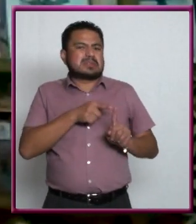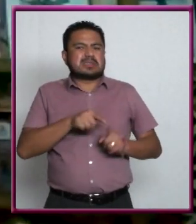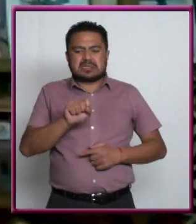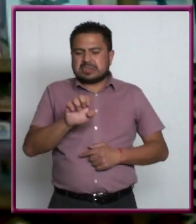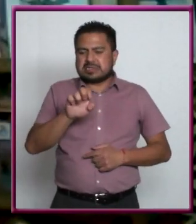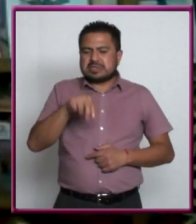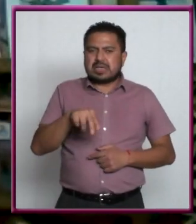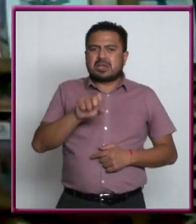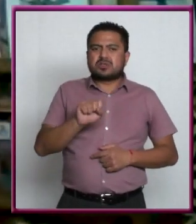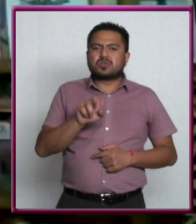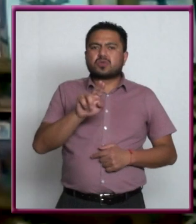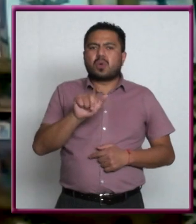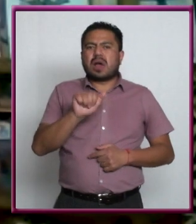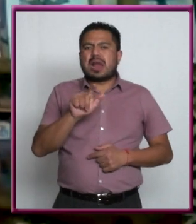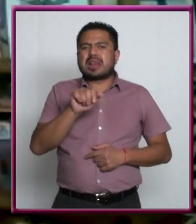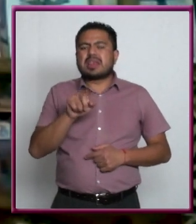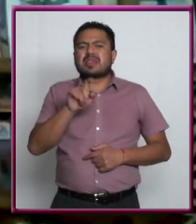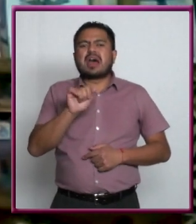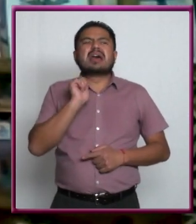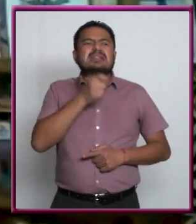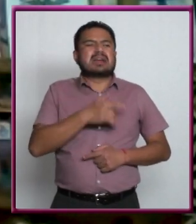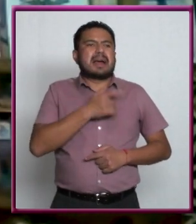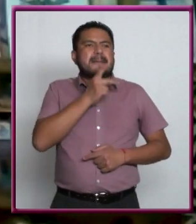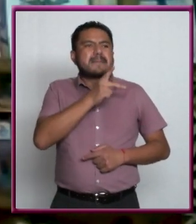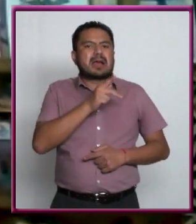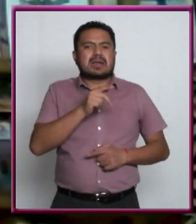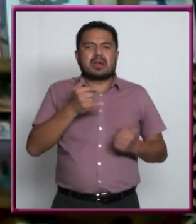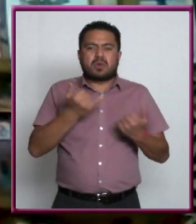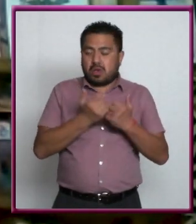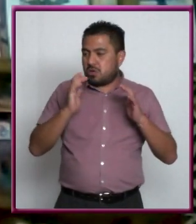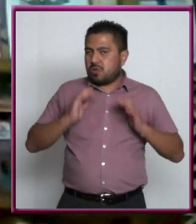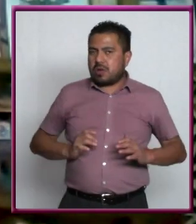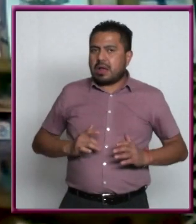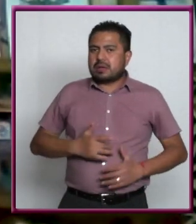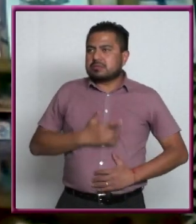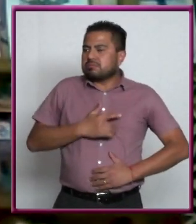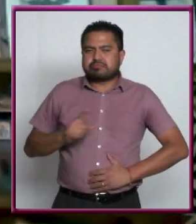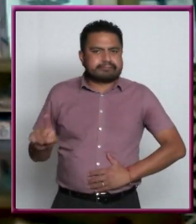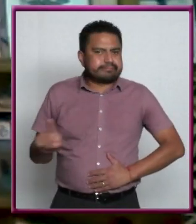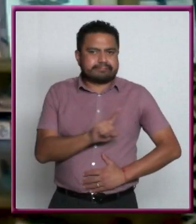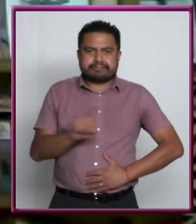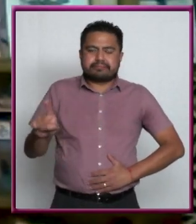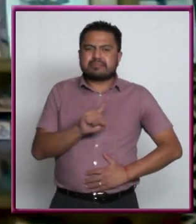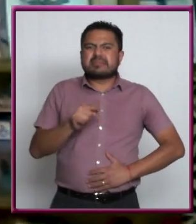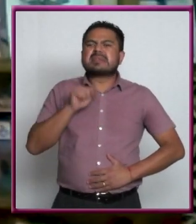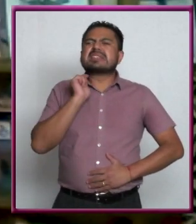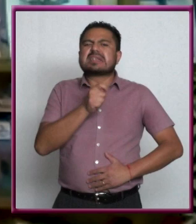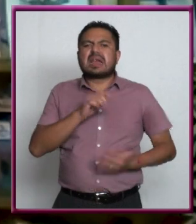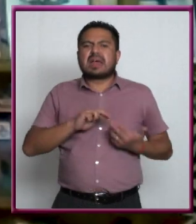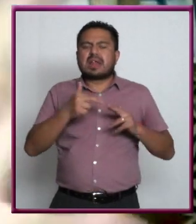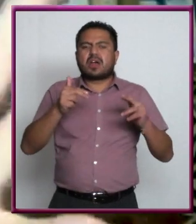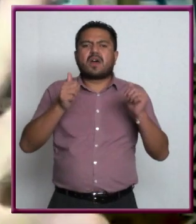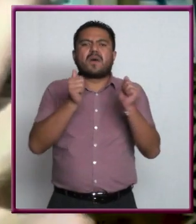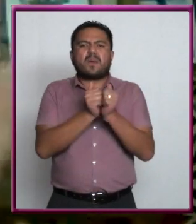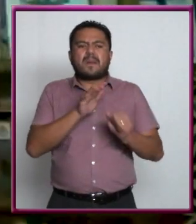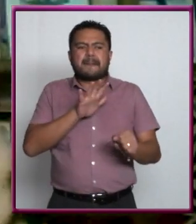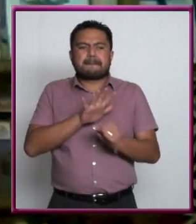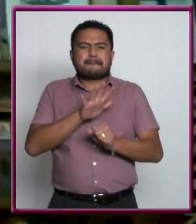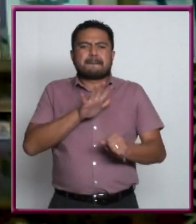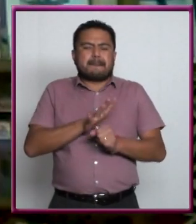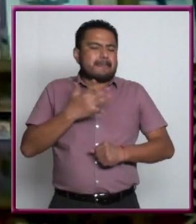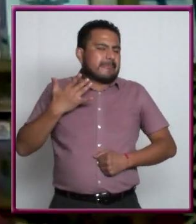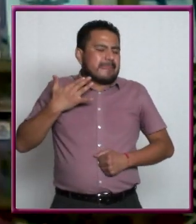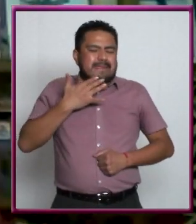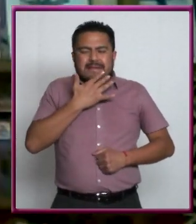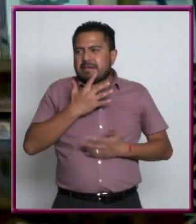la sensualidad, como su palabra lo indica, no viene de lo sensorial, o sea, de los sentidos. Entonces la sensualidad está relacionada con